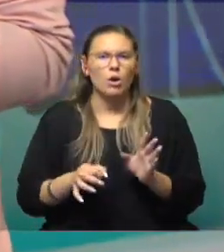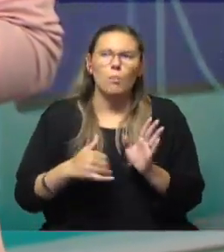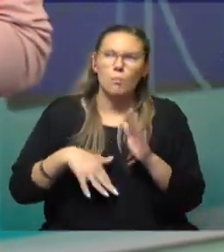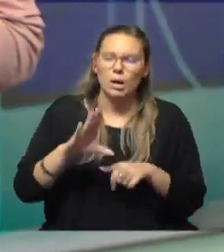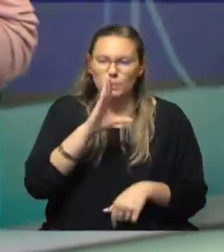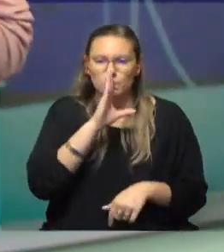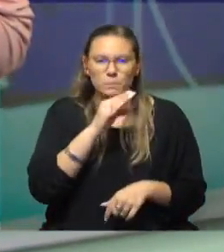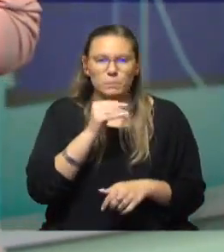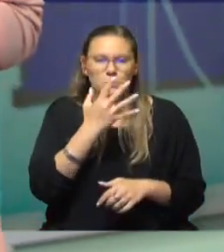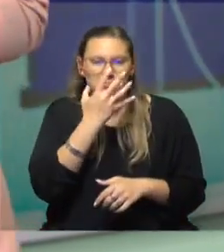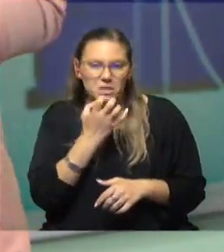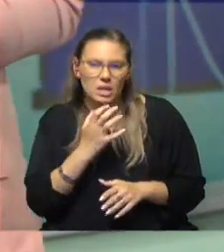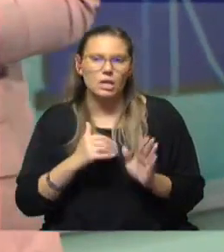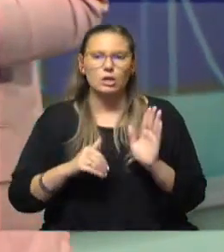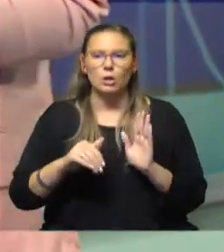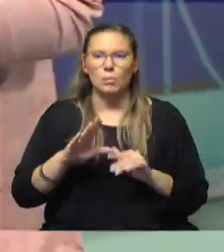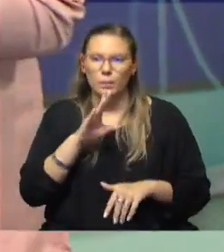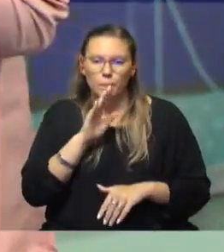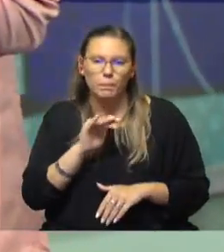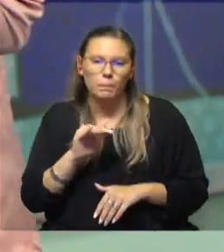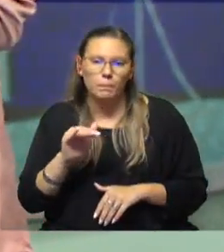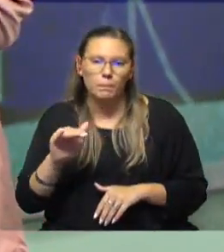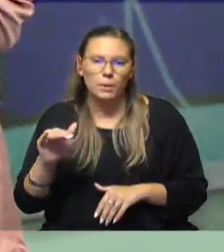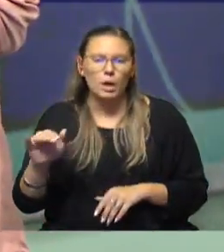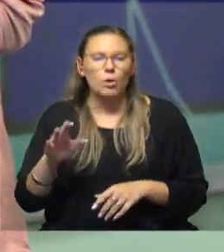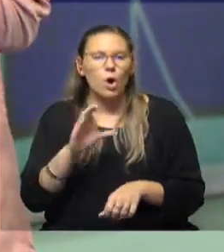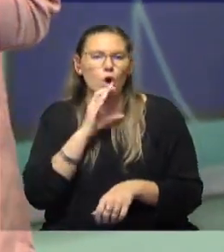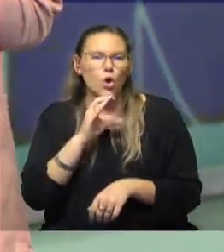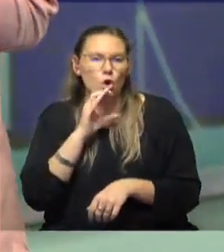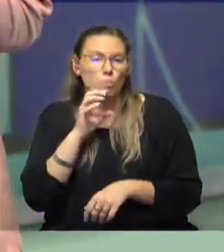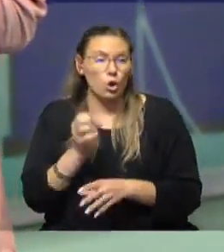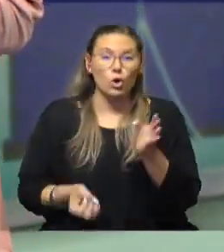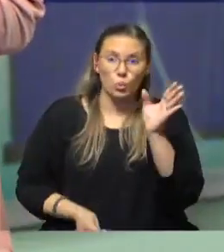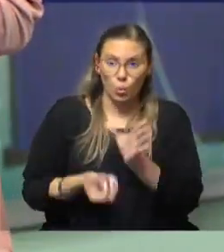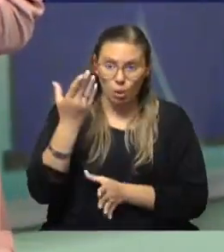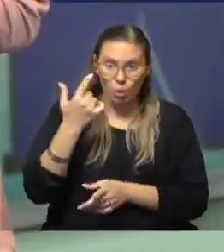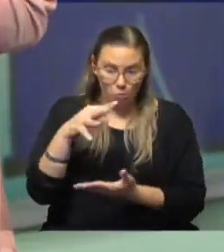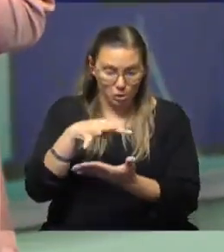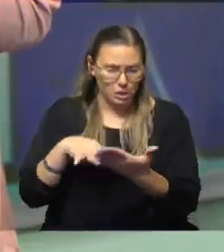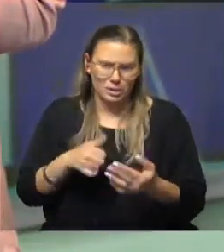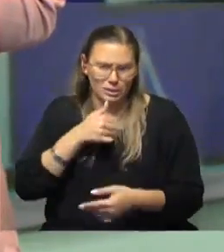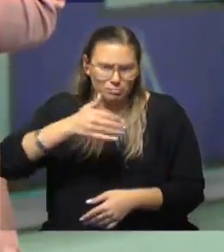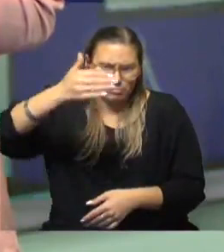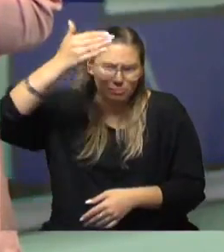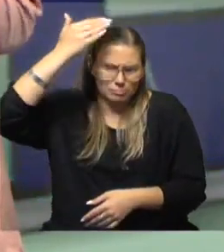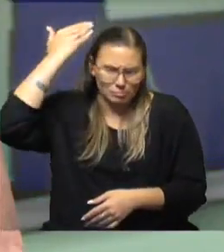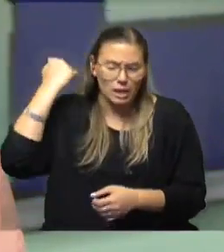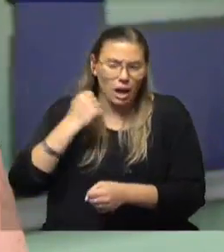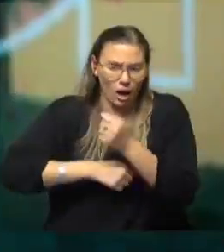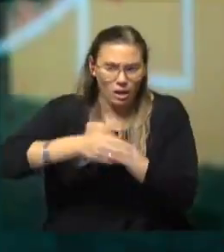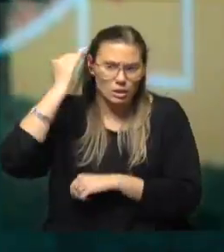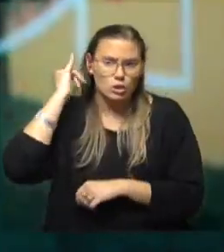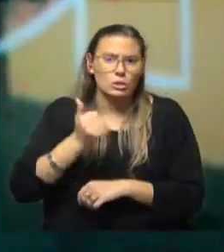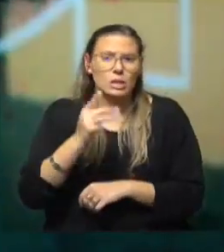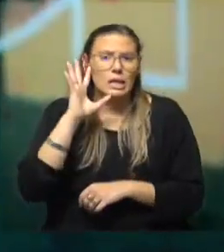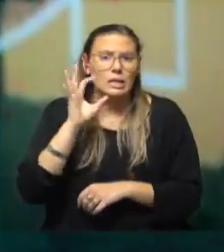o como del otro, ¿no? Como de cosas que parece que si están haciendo humor es algo como nuevo. Y yo le diría que claro, es algo que tiene como muchísimos años.